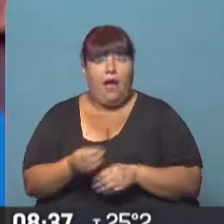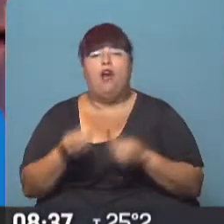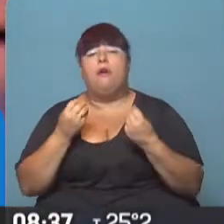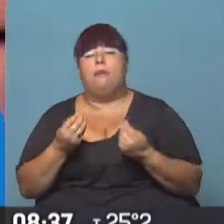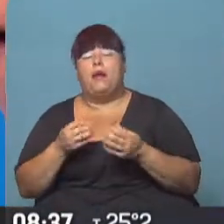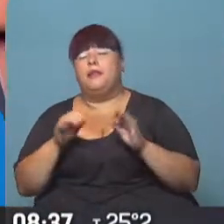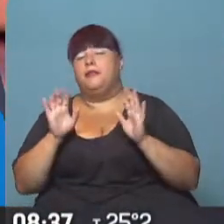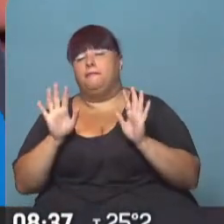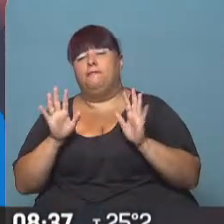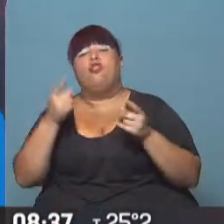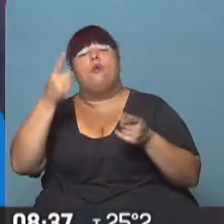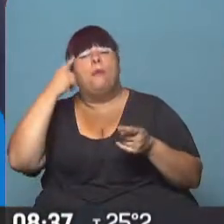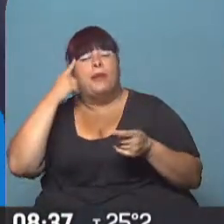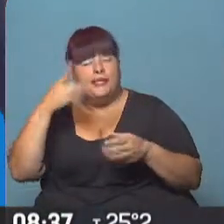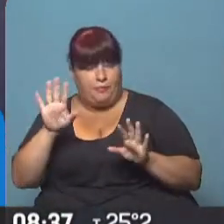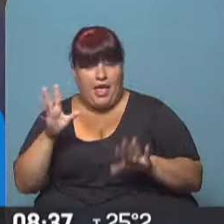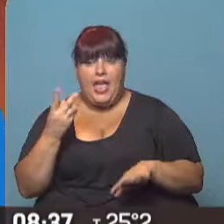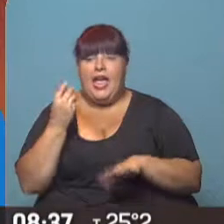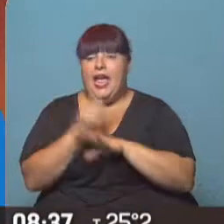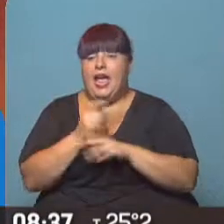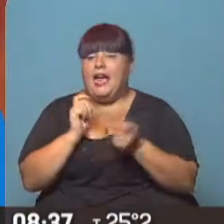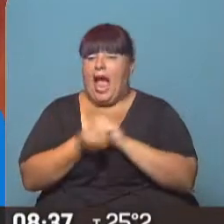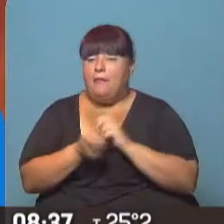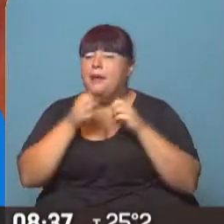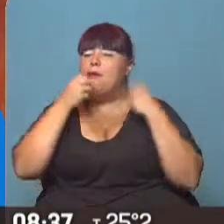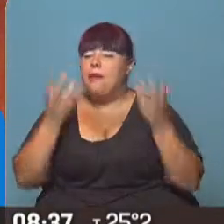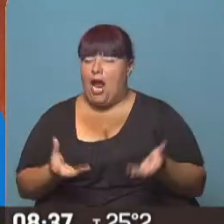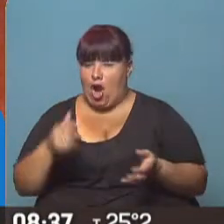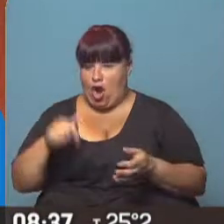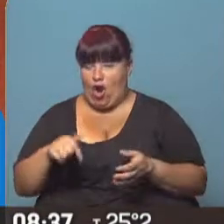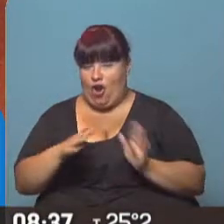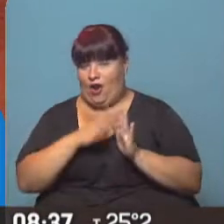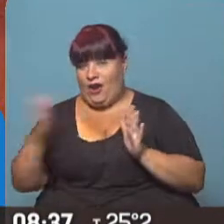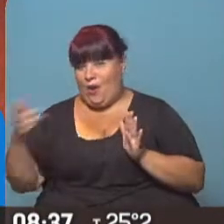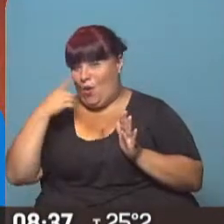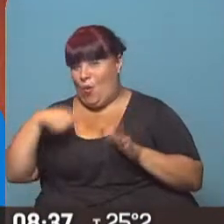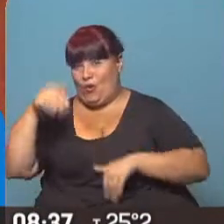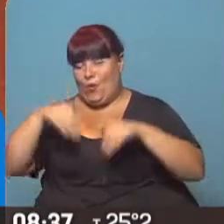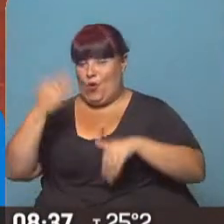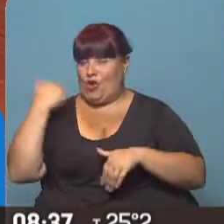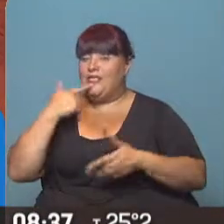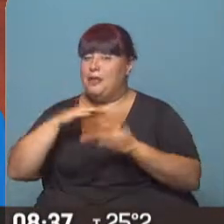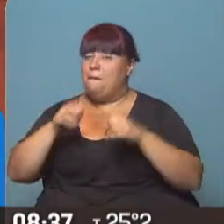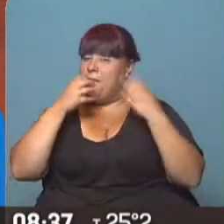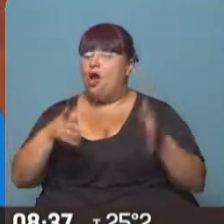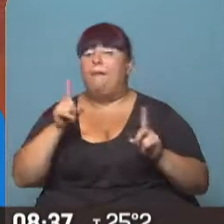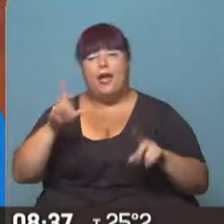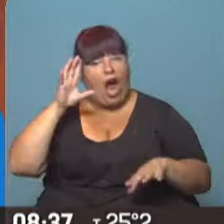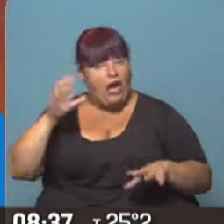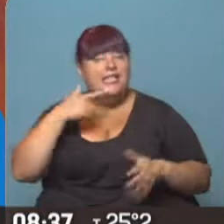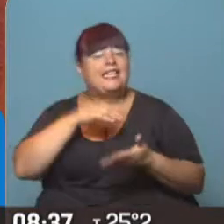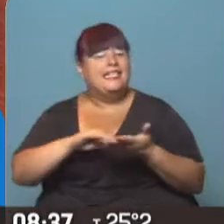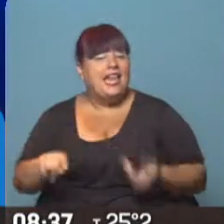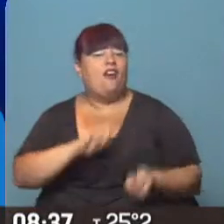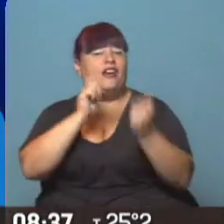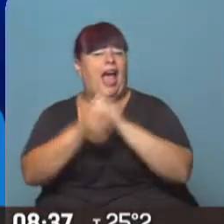con...? Mire, la representación de Cambiemos mejoró muchísimo en esta última elección en el Senado, pero no se olvide que el Senado se